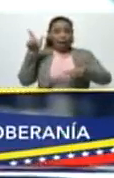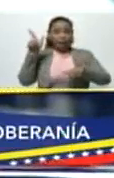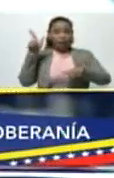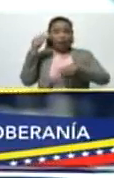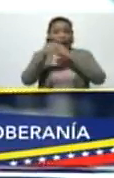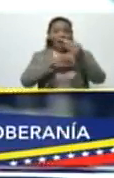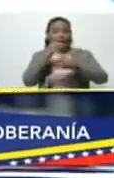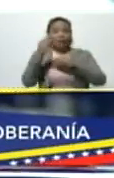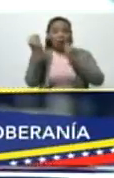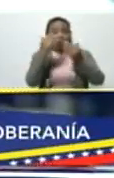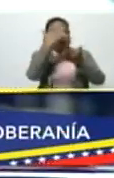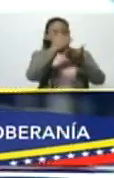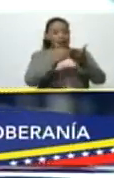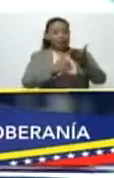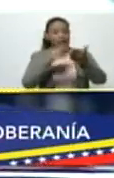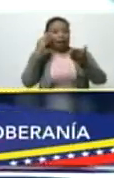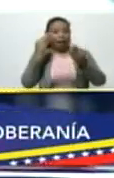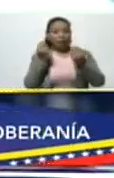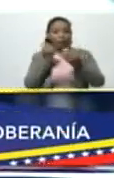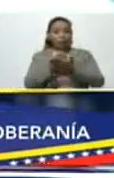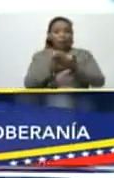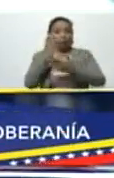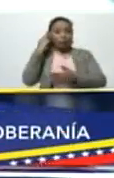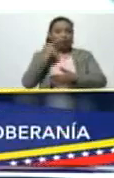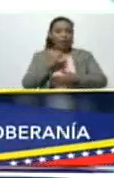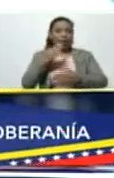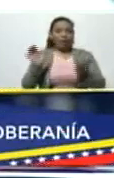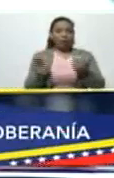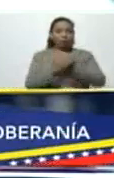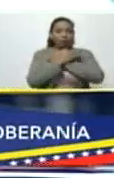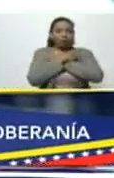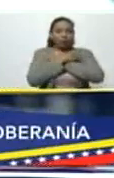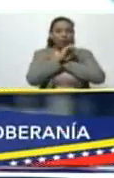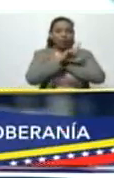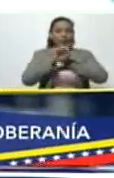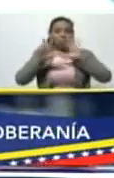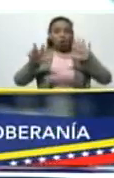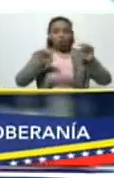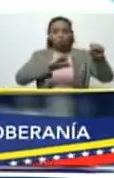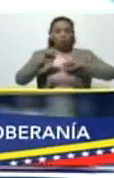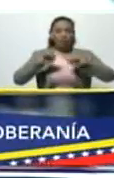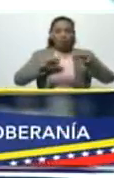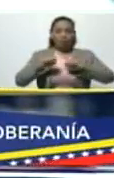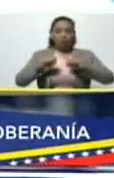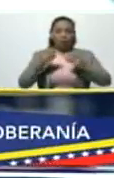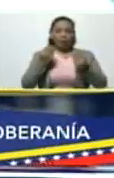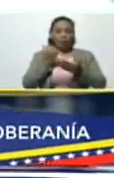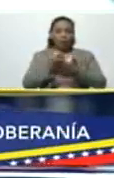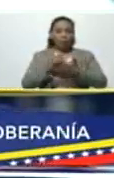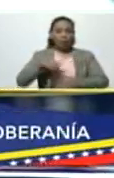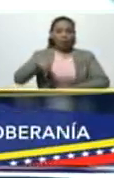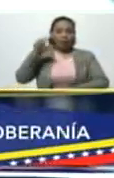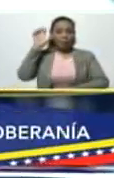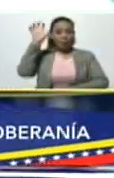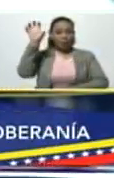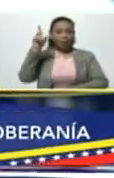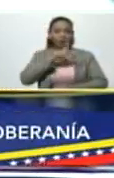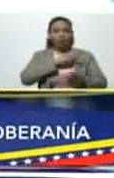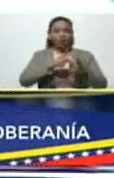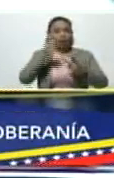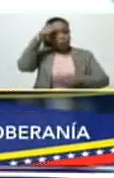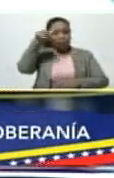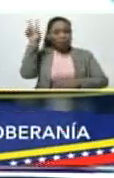de la agenda económica bolivariana y abrazan a los 18 motores económicos del país. Es una muestra de la voluntad del pueblo